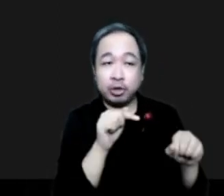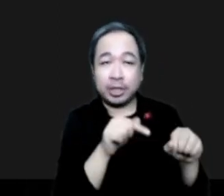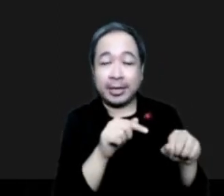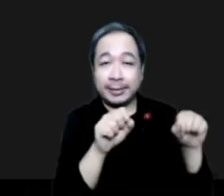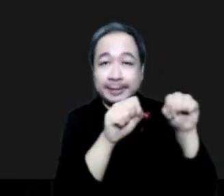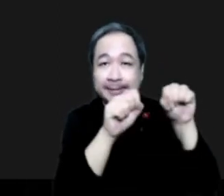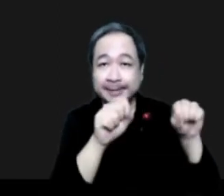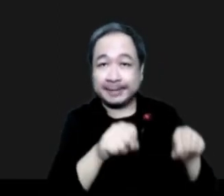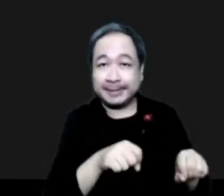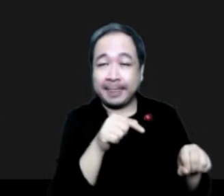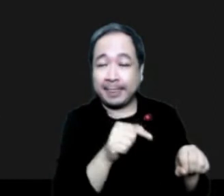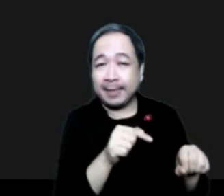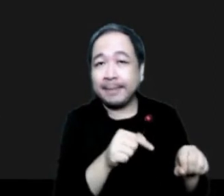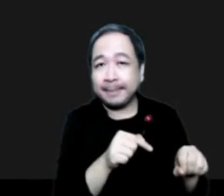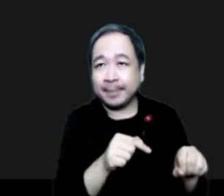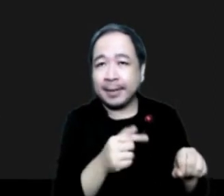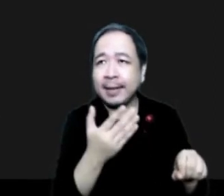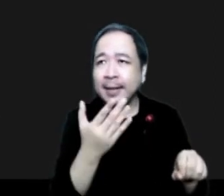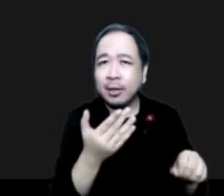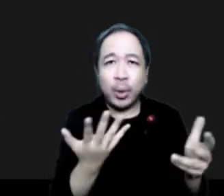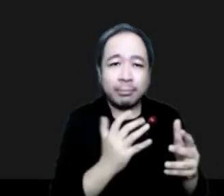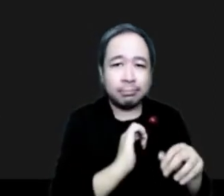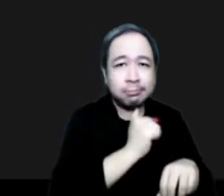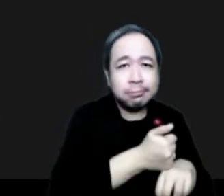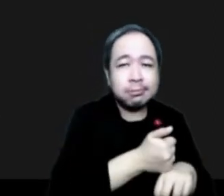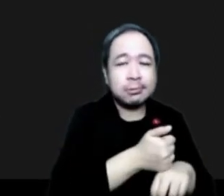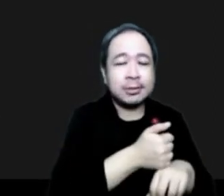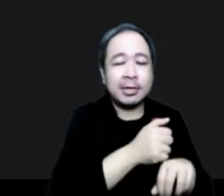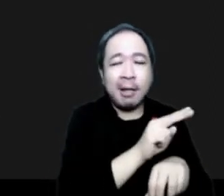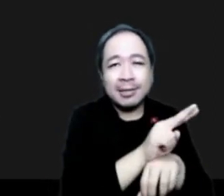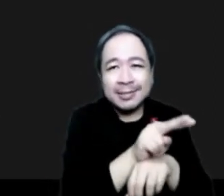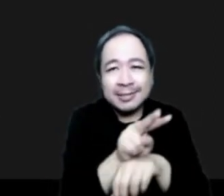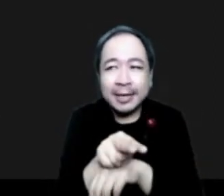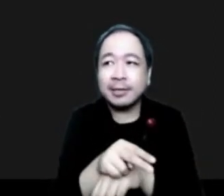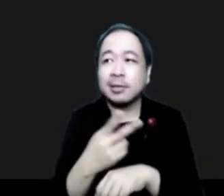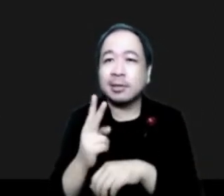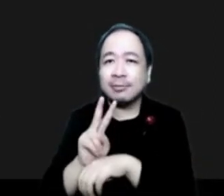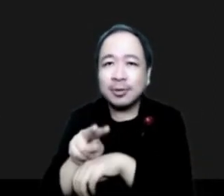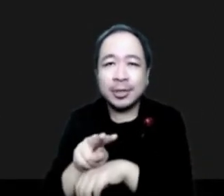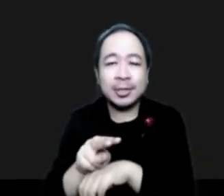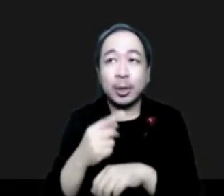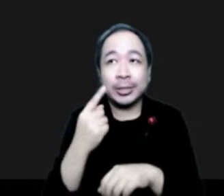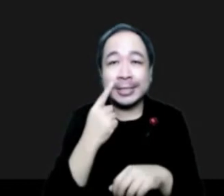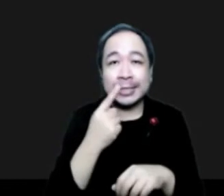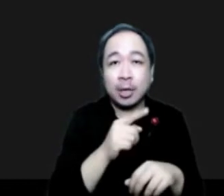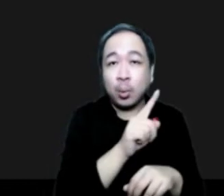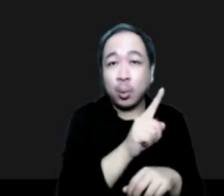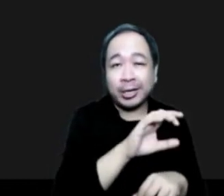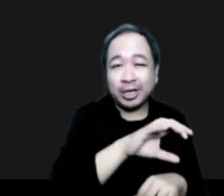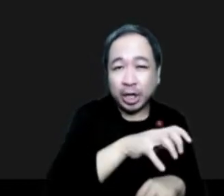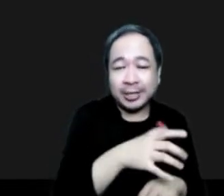explotación, que son seis, uno en cada país, y de un sistema de control, análisis y